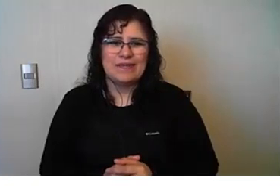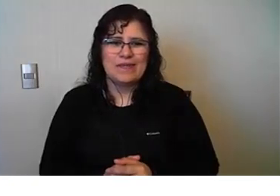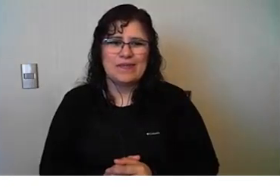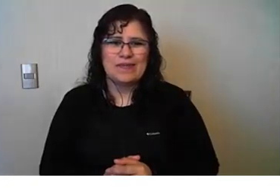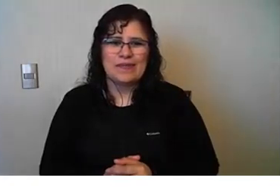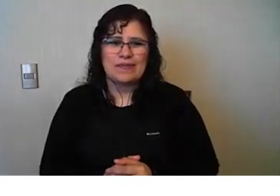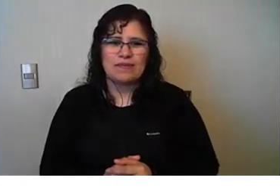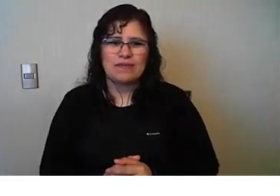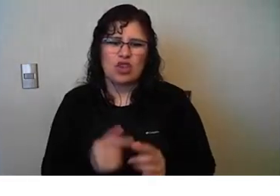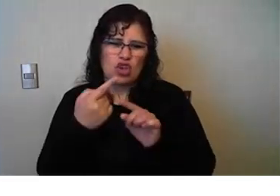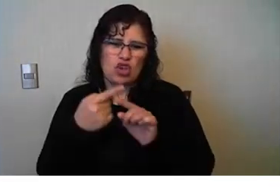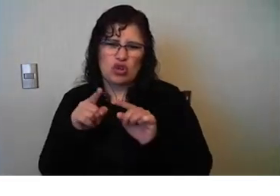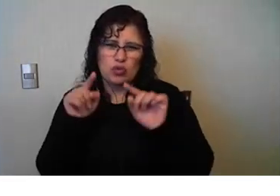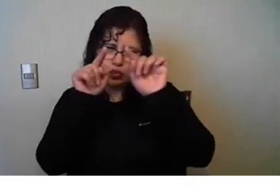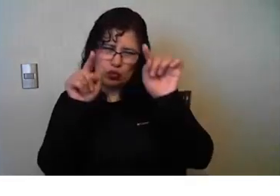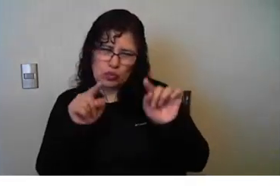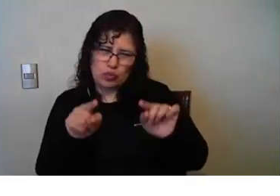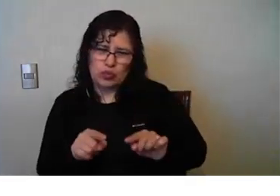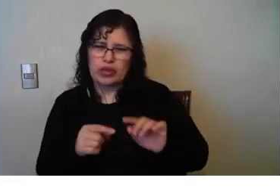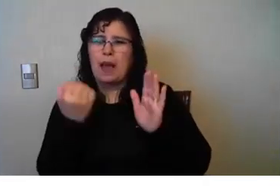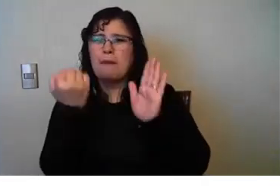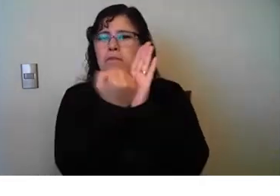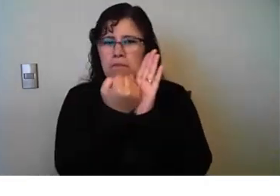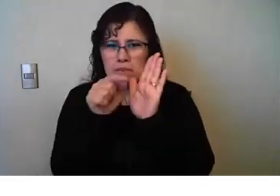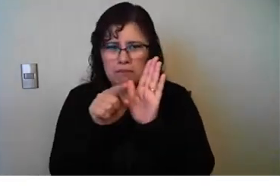otros elementos que yo les voy a marcar acá como los surcos